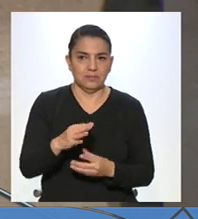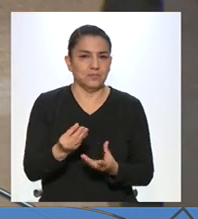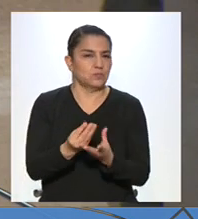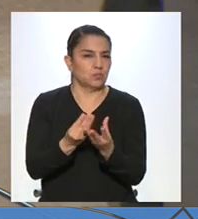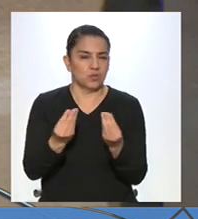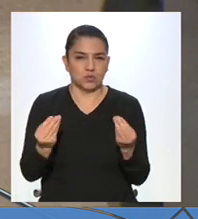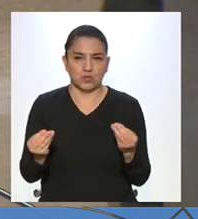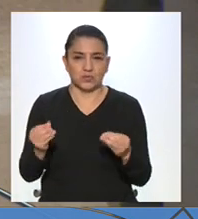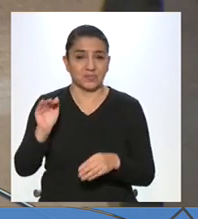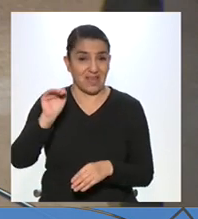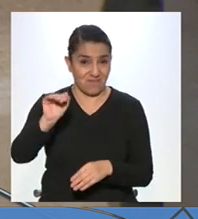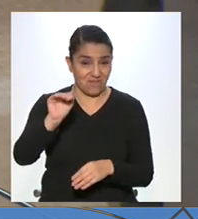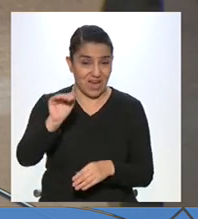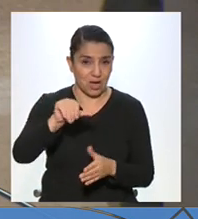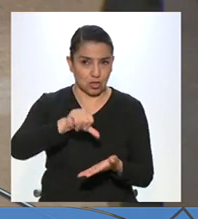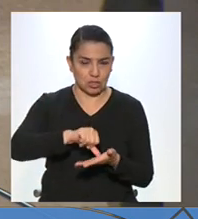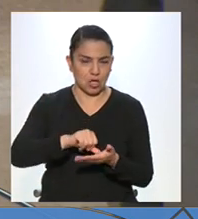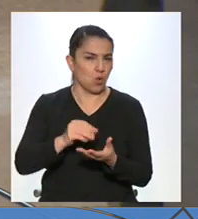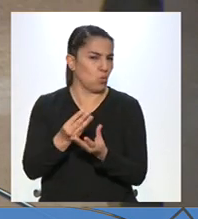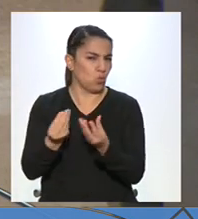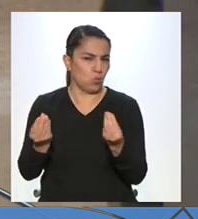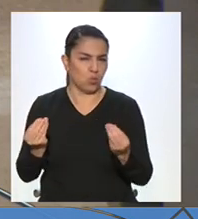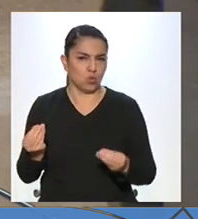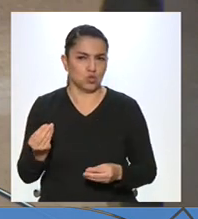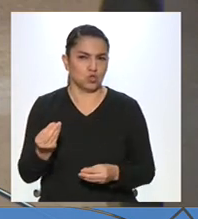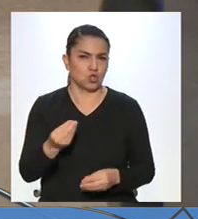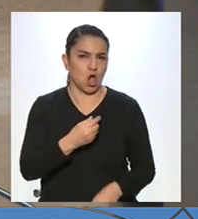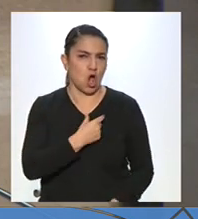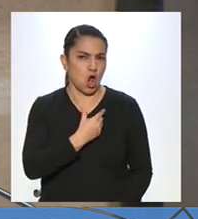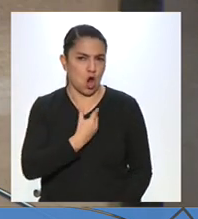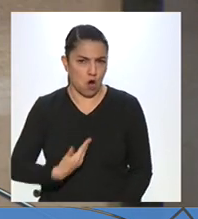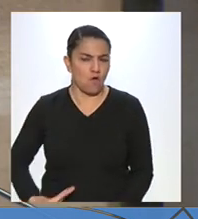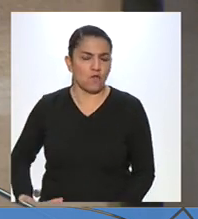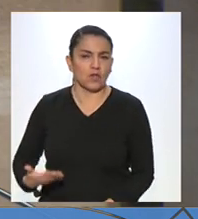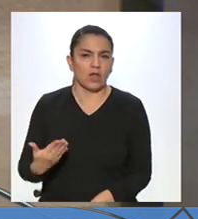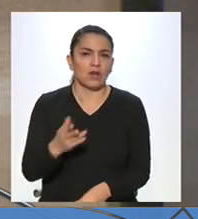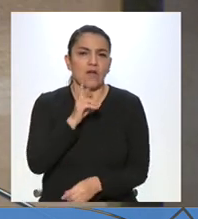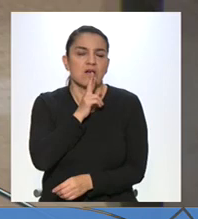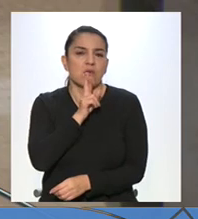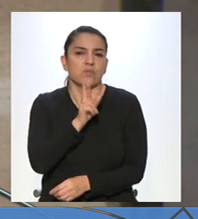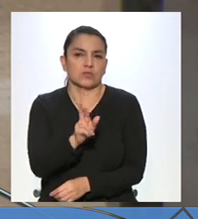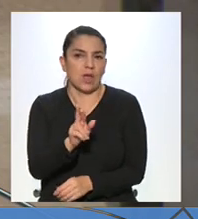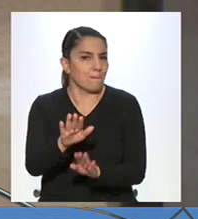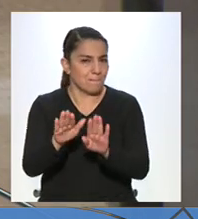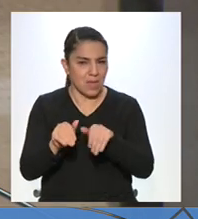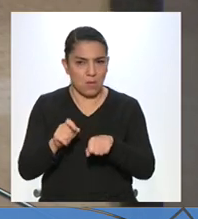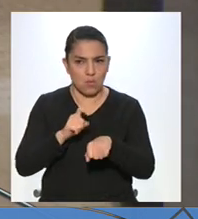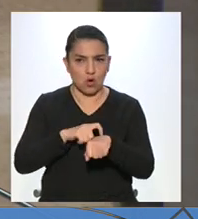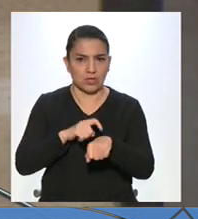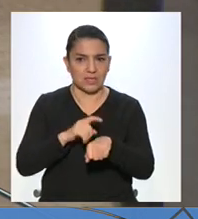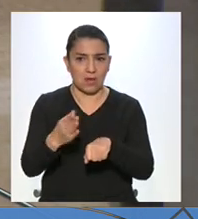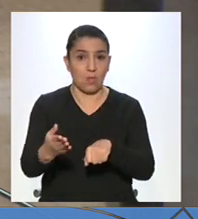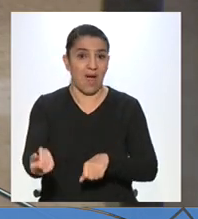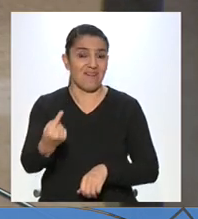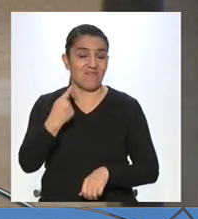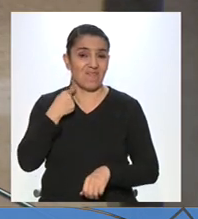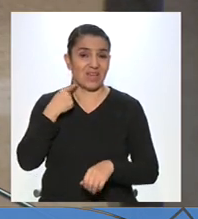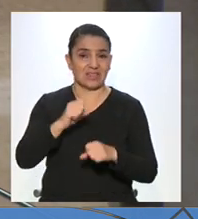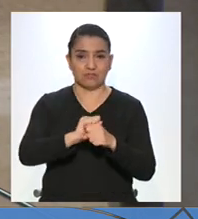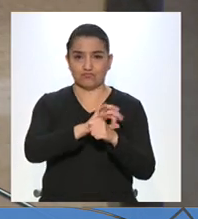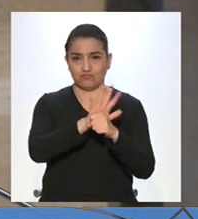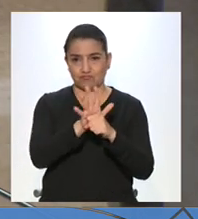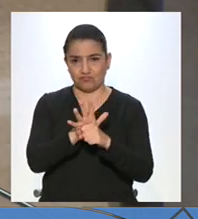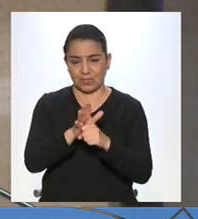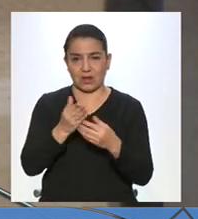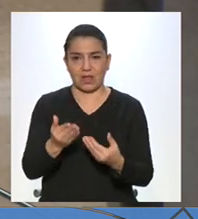muchos bancos centrales y muchos gobiernos estaban reaccionando simultáneamente a el shock del COVID-19. El